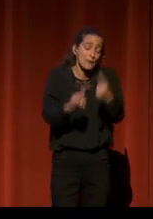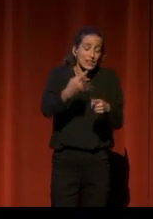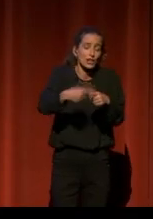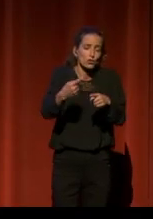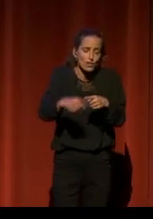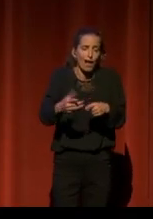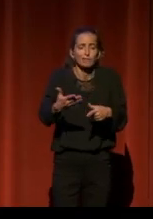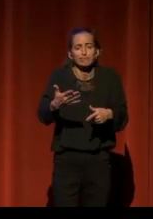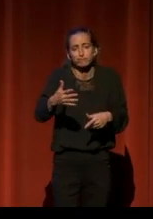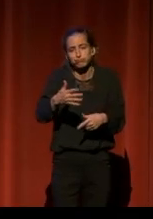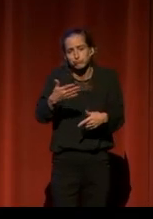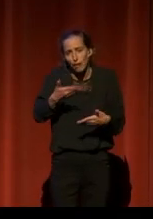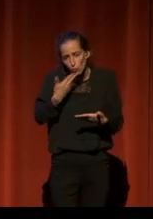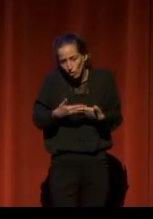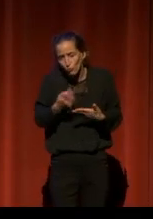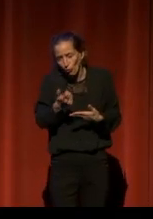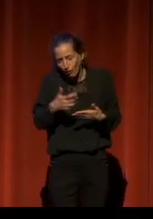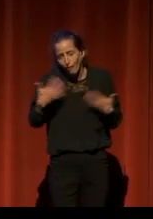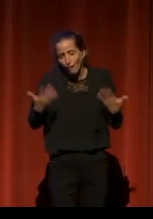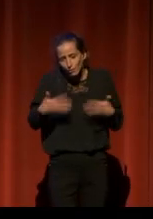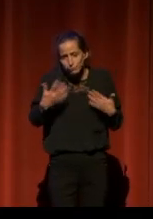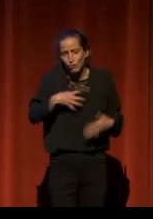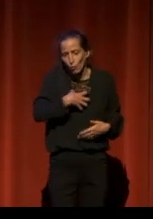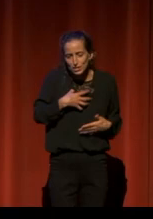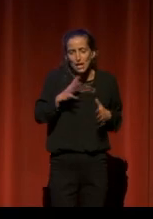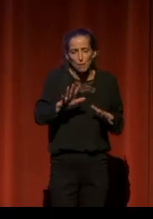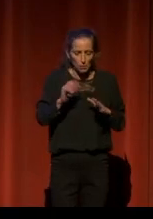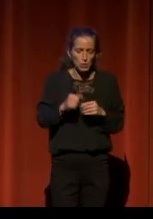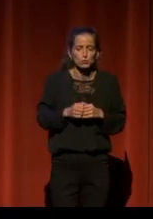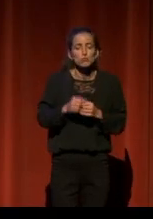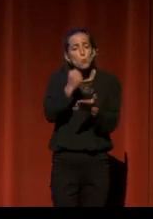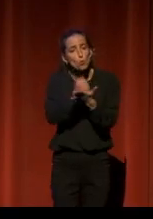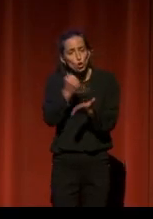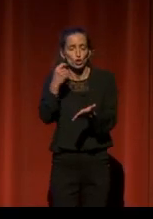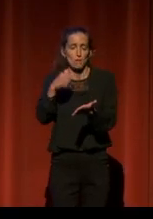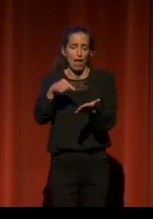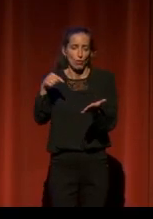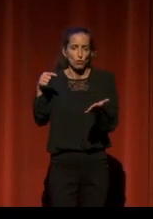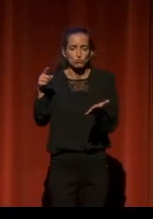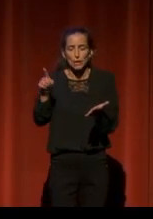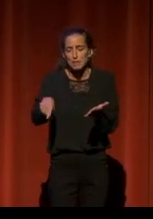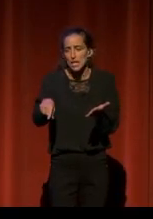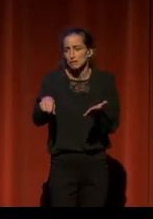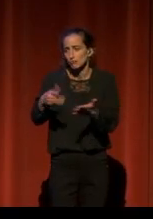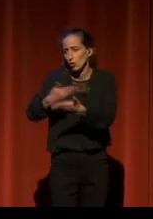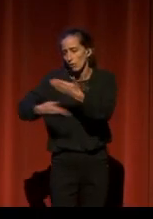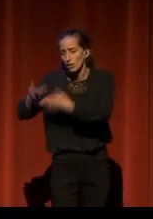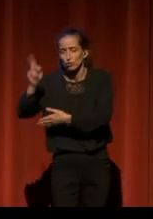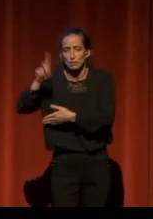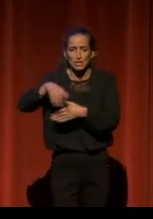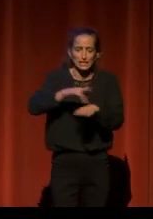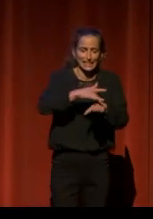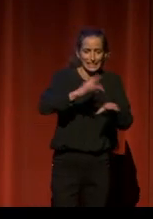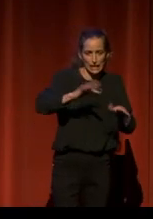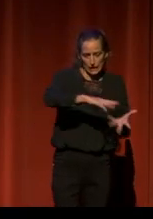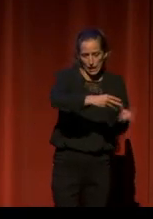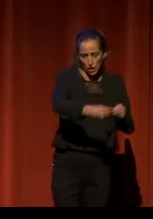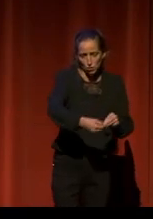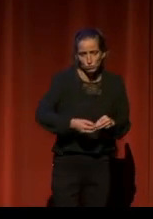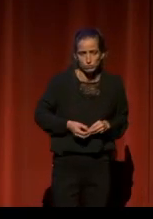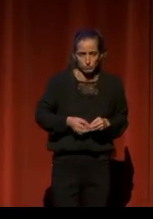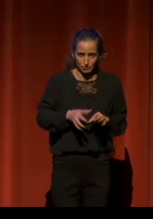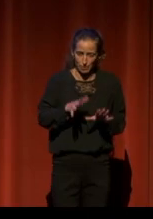tiempo de calidad de conversación de reflexión de aprendizaje prototipado colaboración y digitalización no en un